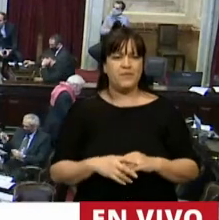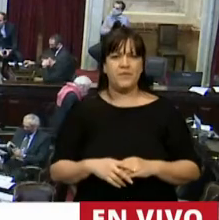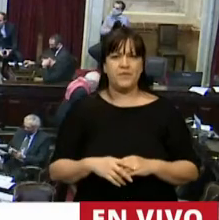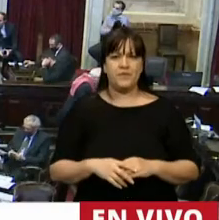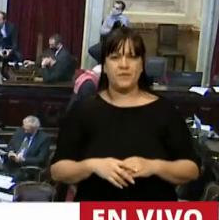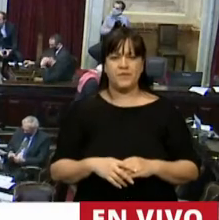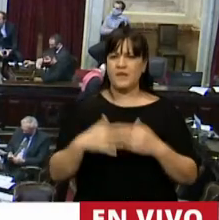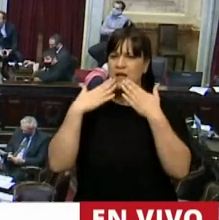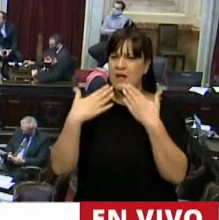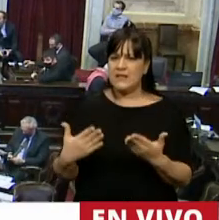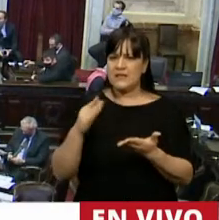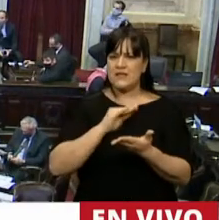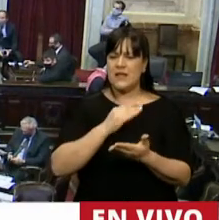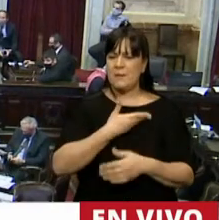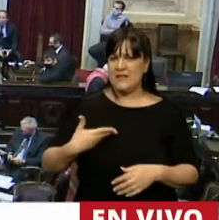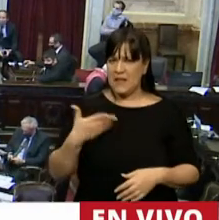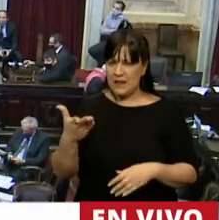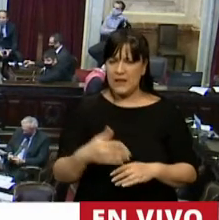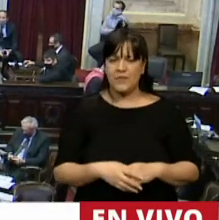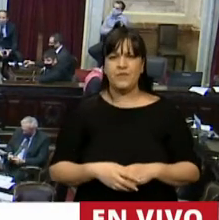Gracias, señor presidente.